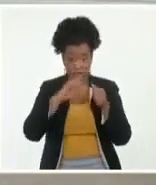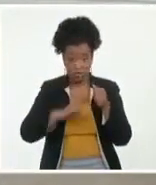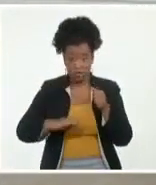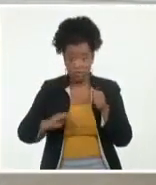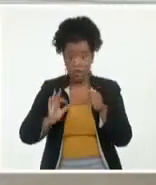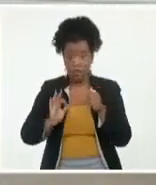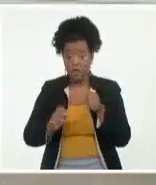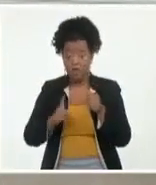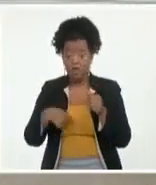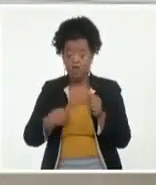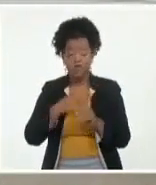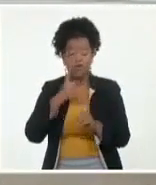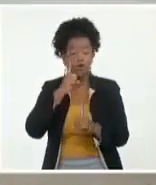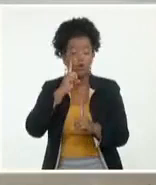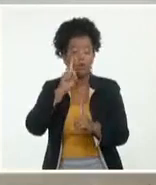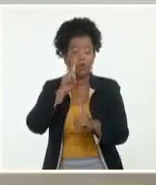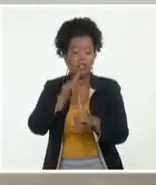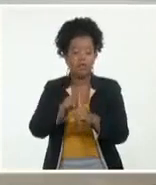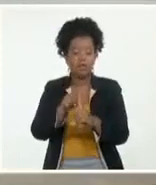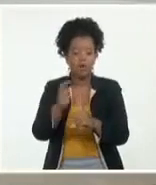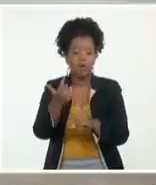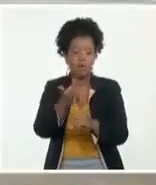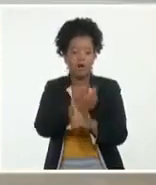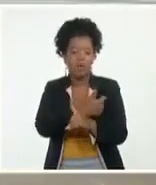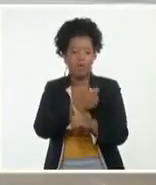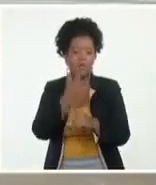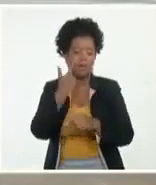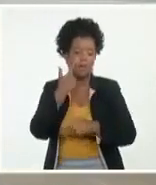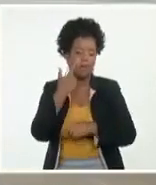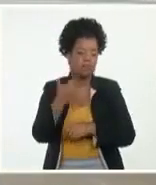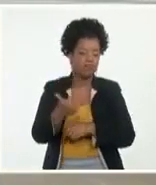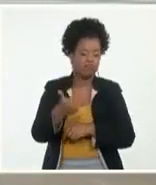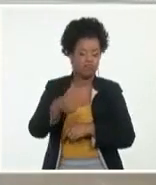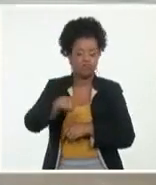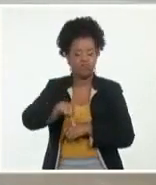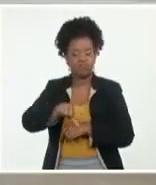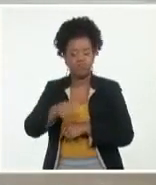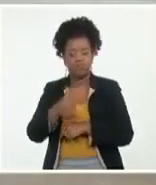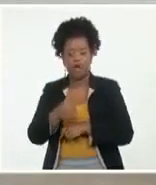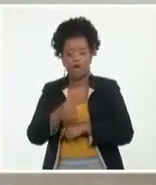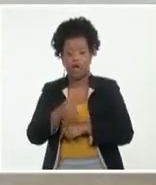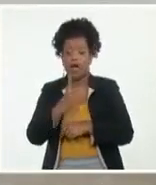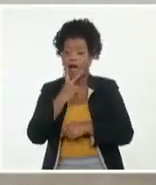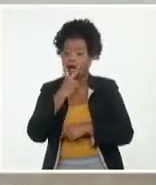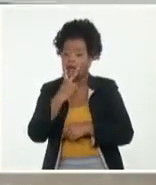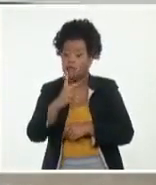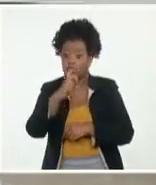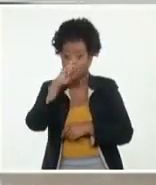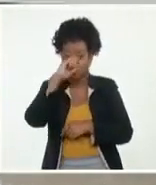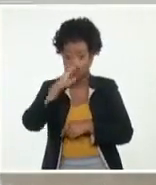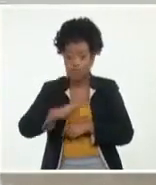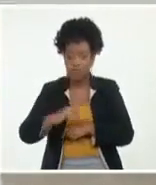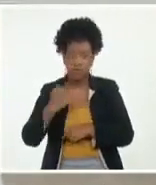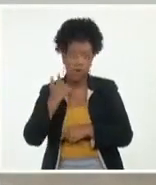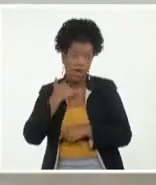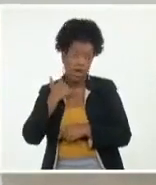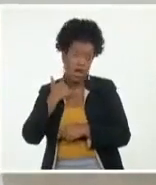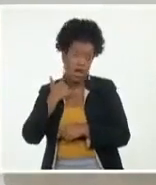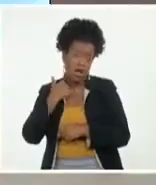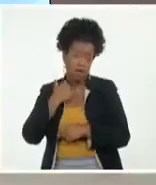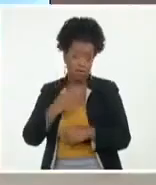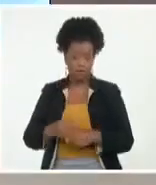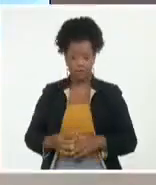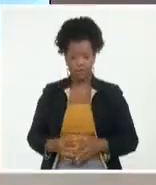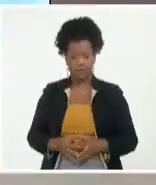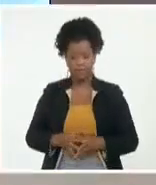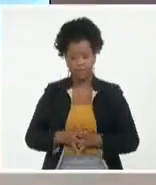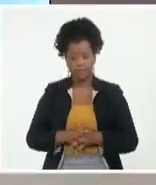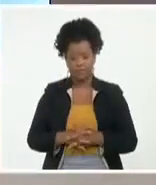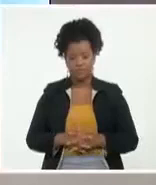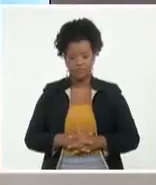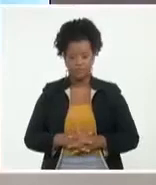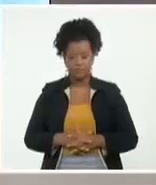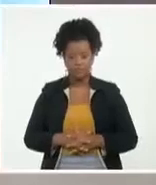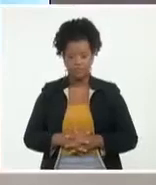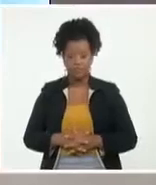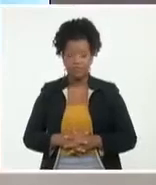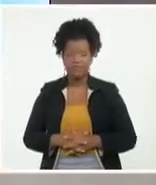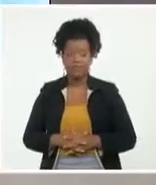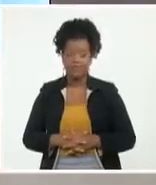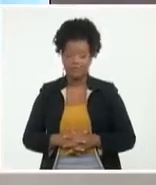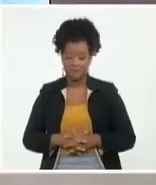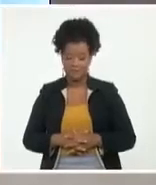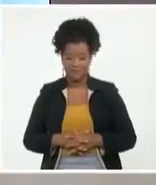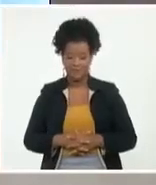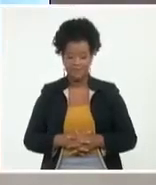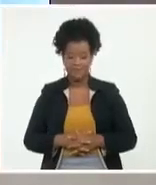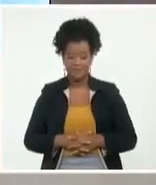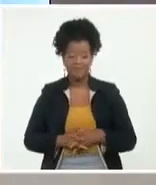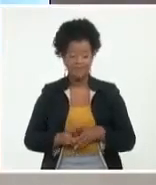nuestra razón de ser, precisamente los niños. Ya llevamos muchos años realizando ensayos clínicos en la pediatría. Ahora bien, doctora, yo